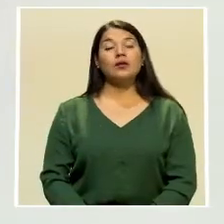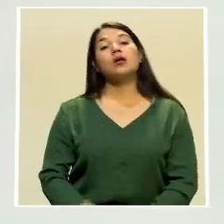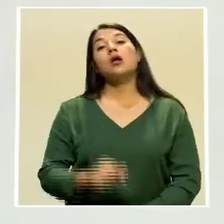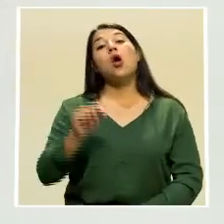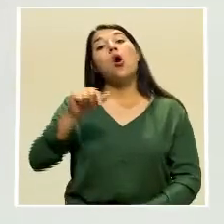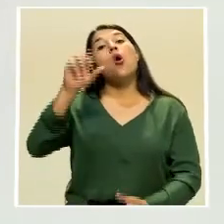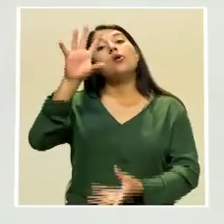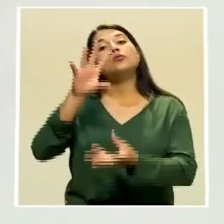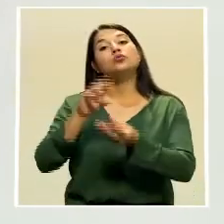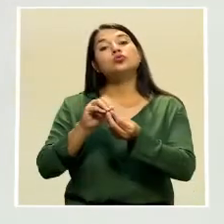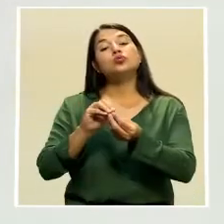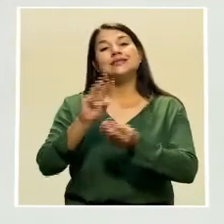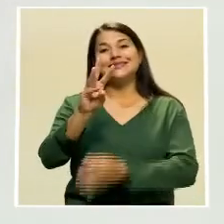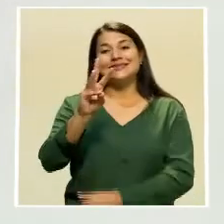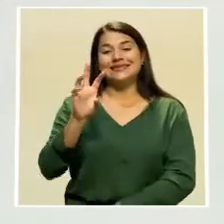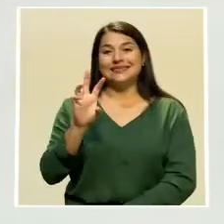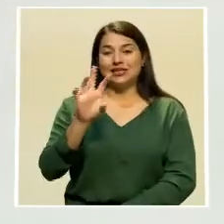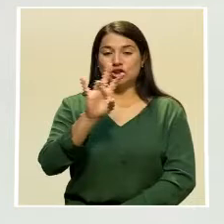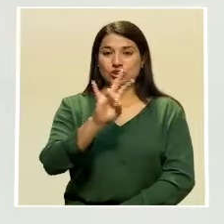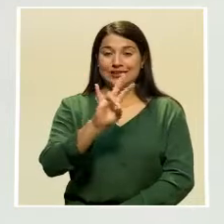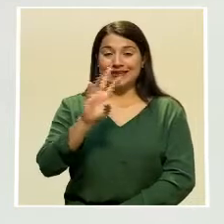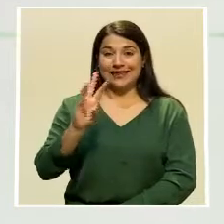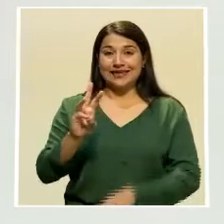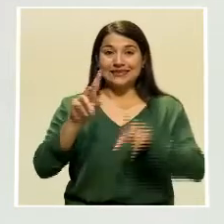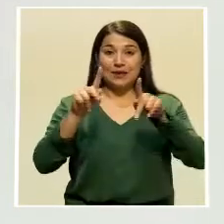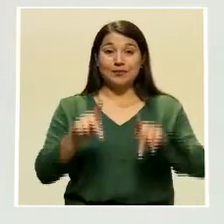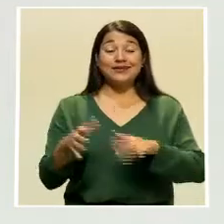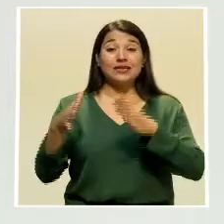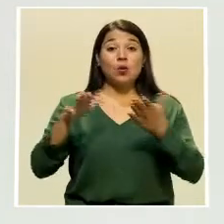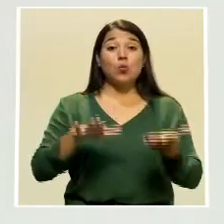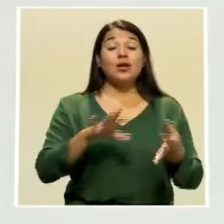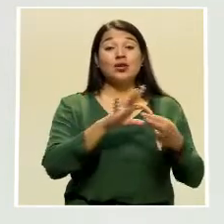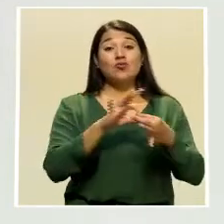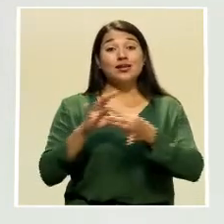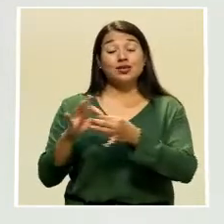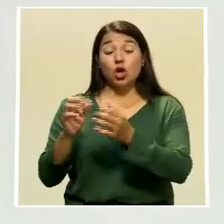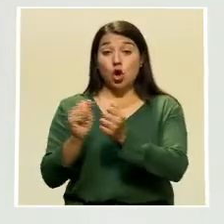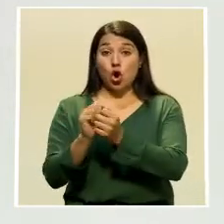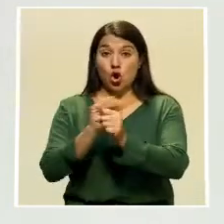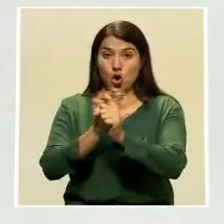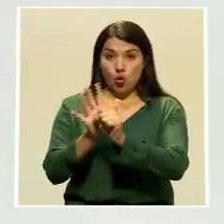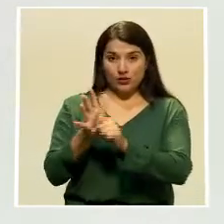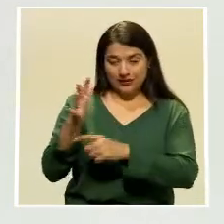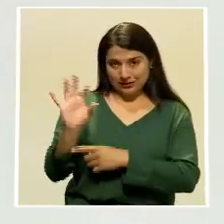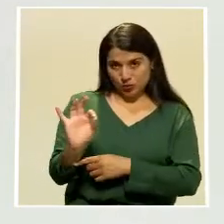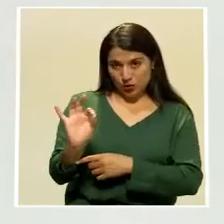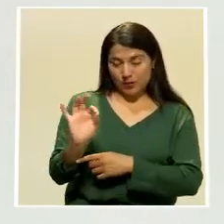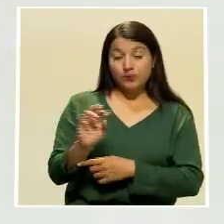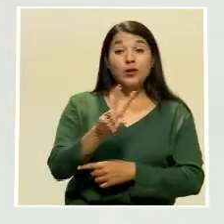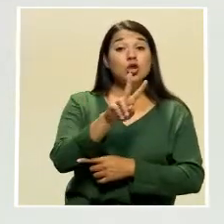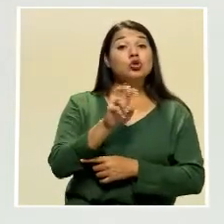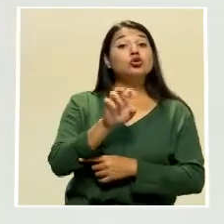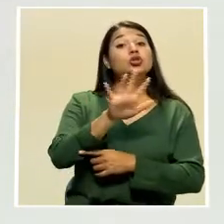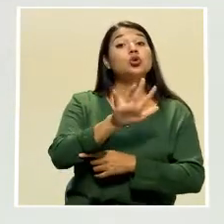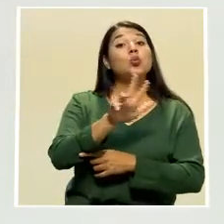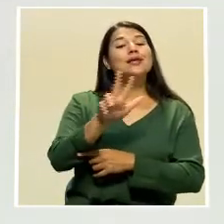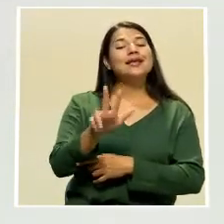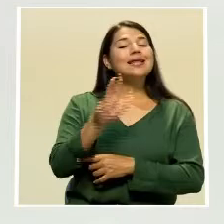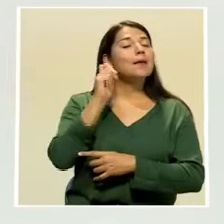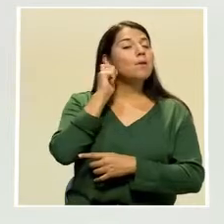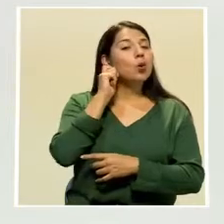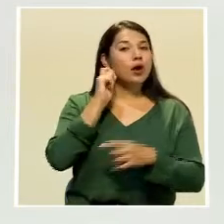contabilizan 666 decesos relacionados con la COVID-19, 253